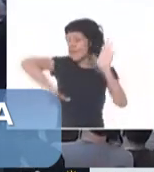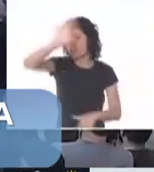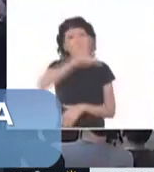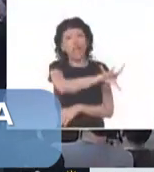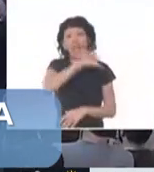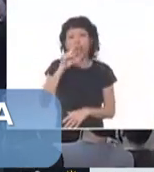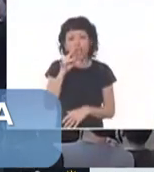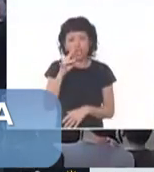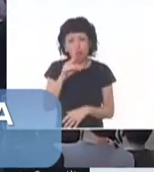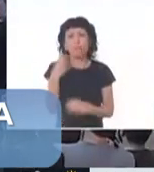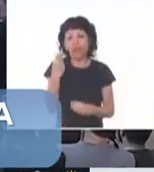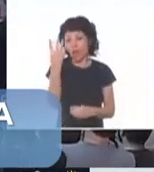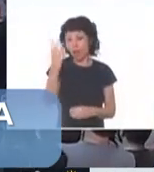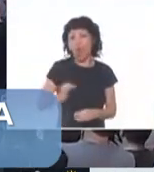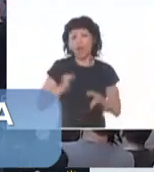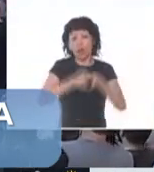4 años.